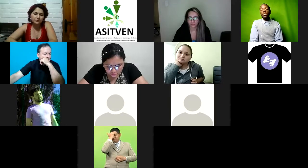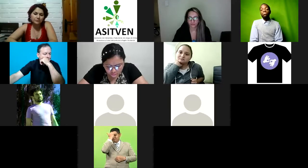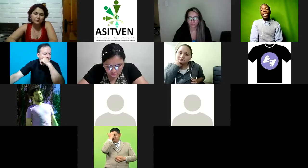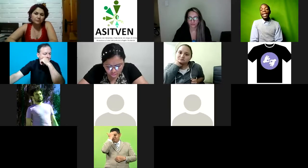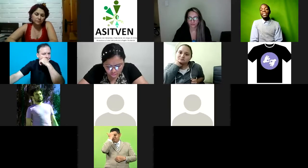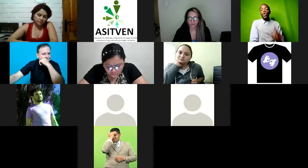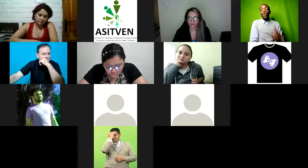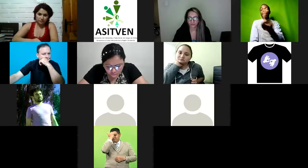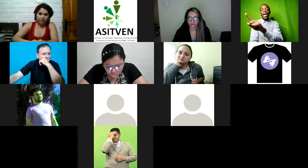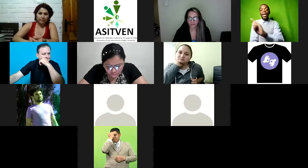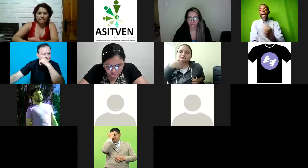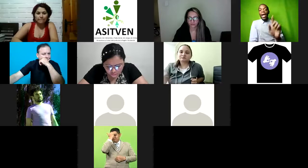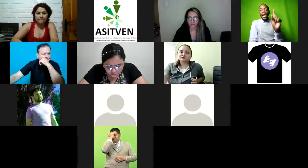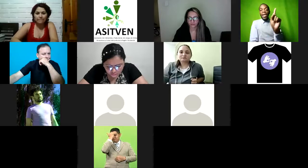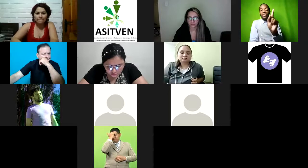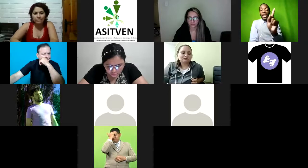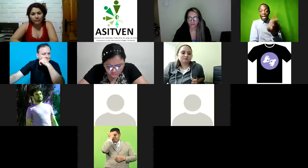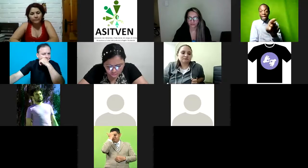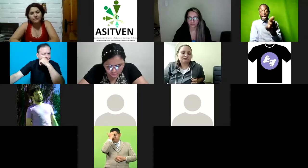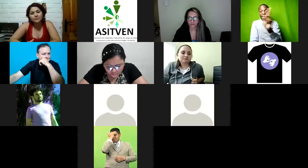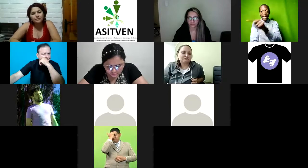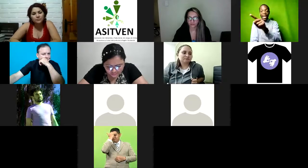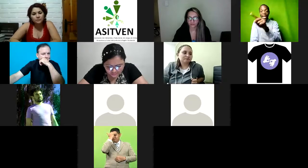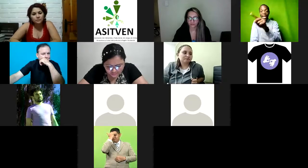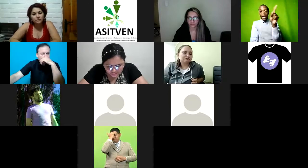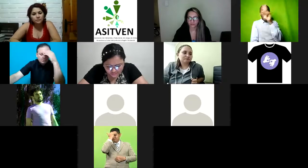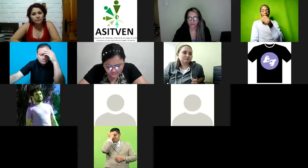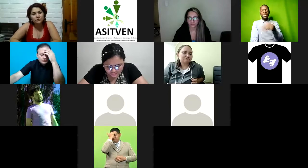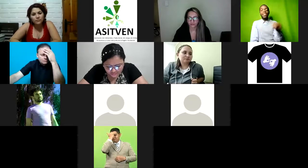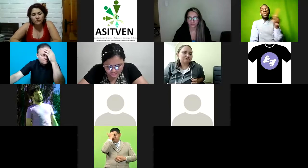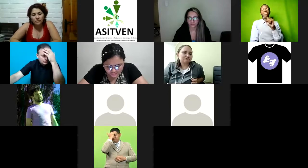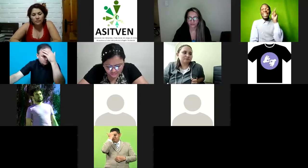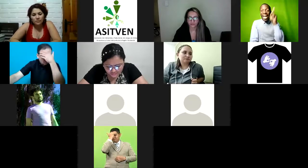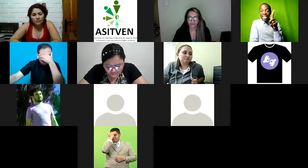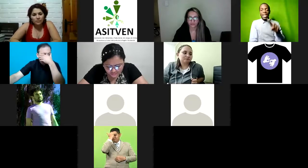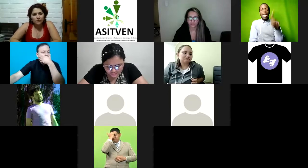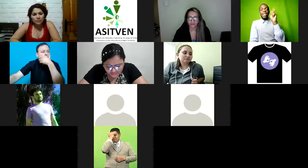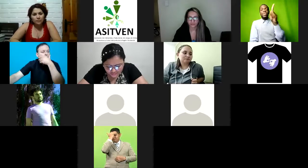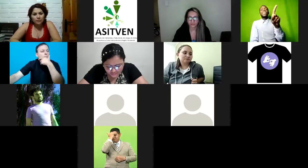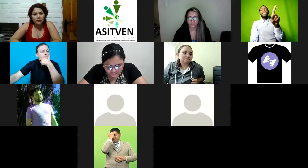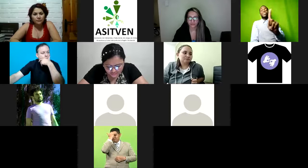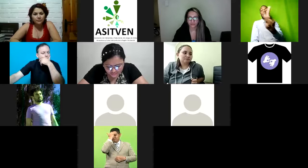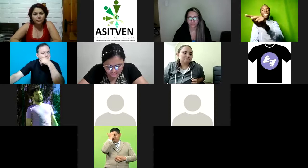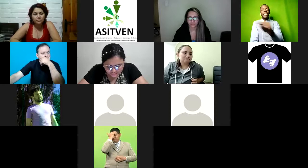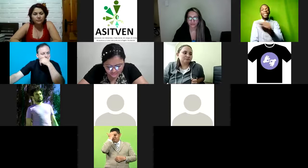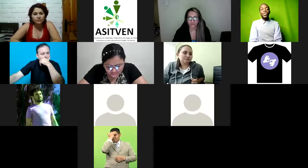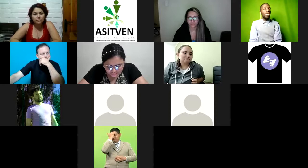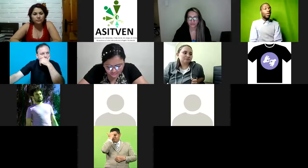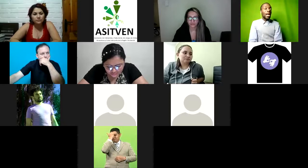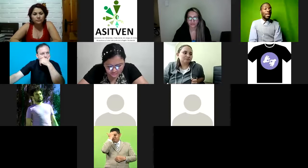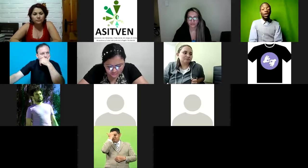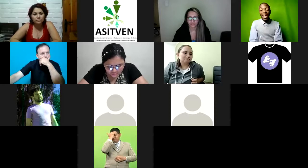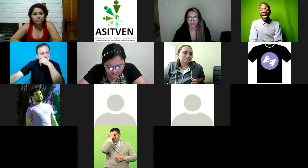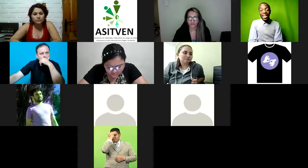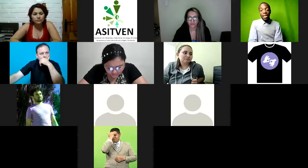no, la adaptación queda o sea, adaptarte a cada tipo de variante de la lengua de señas internacional es algo que lo